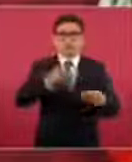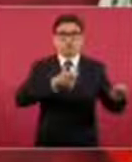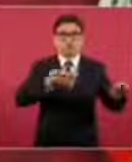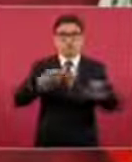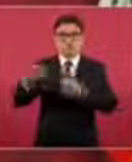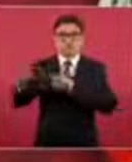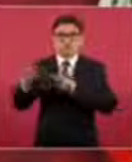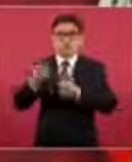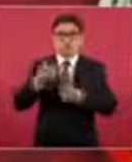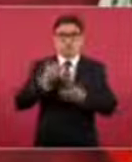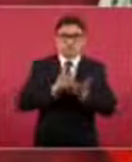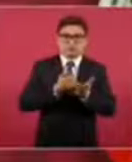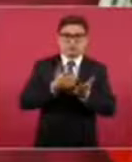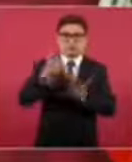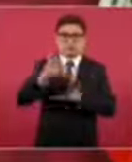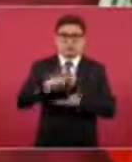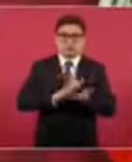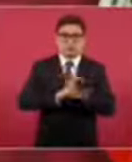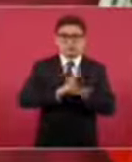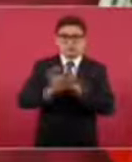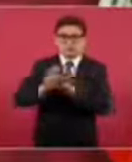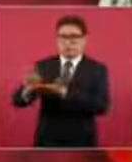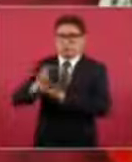del presupuesto, de la riqueza.